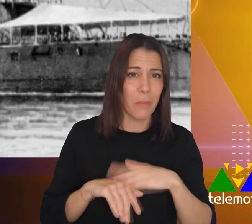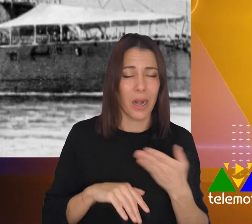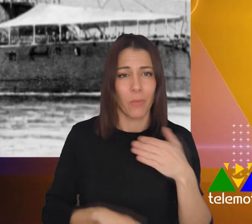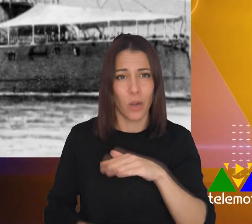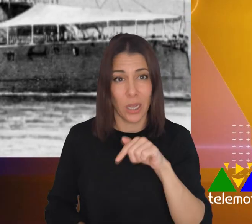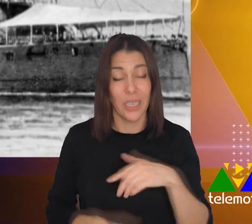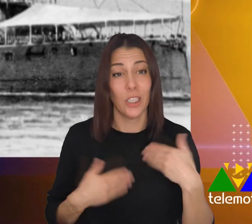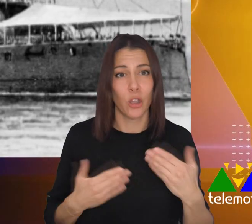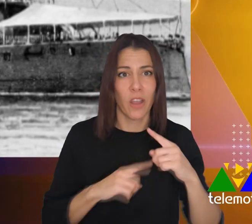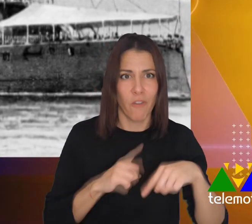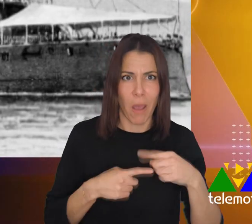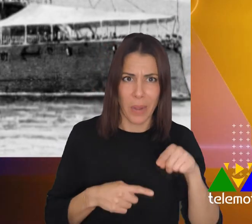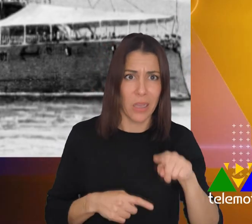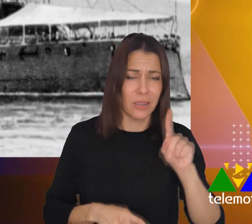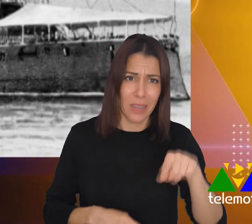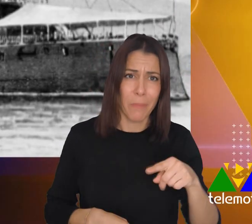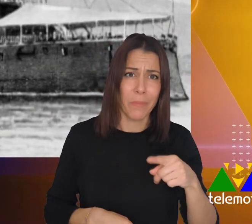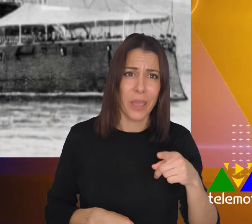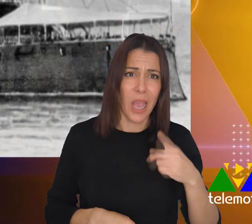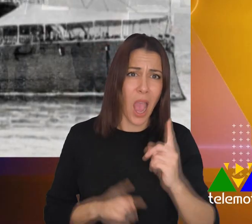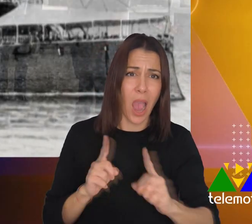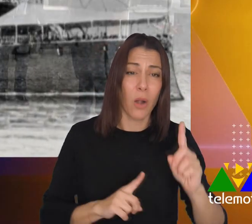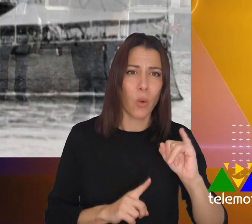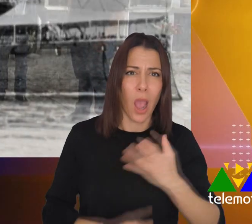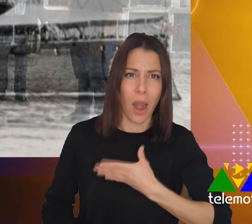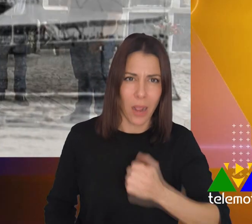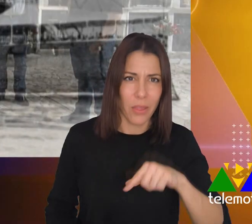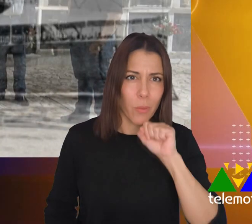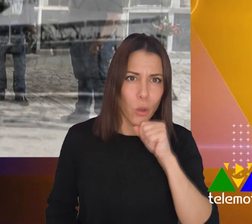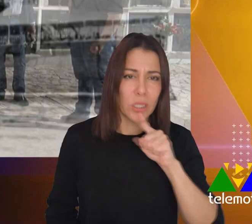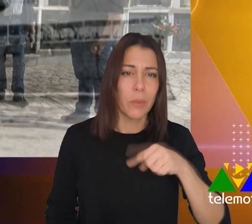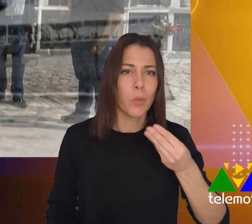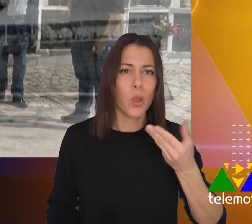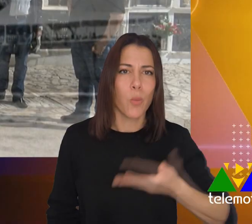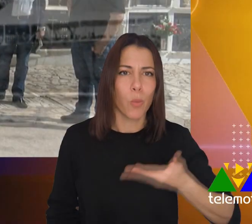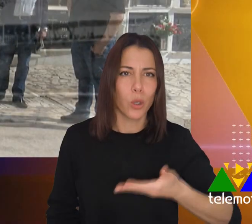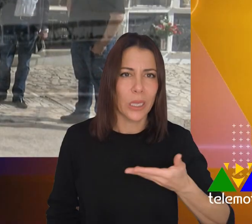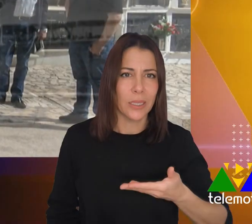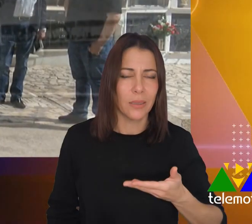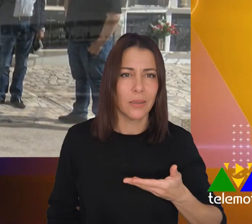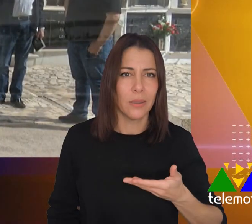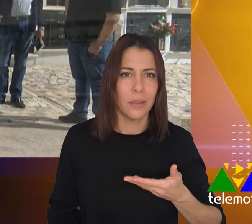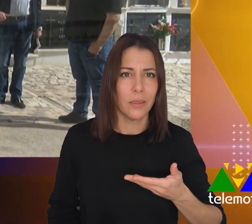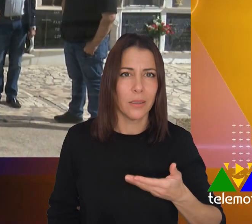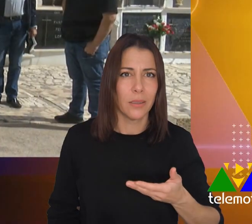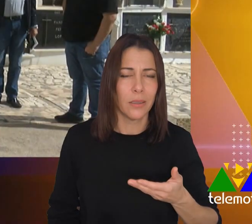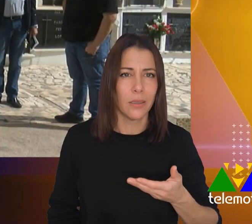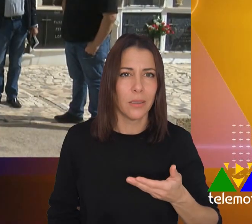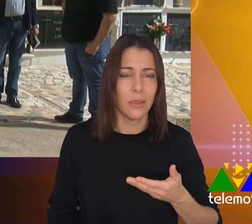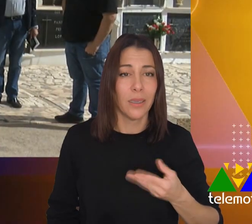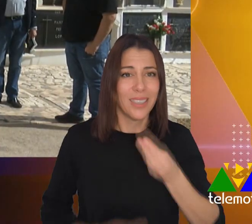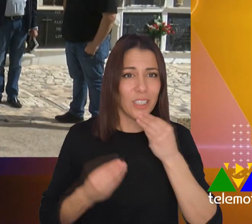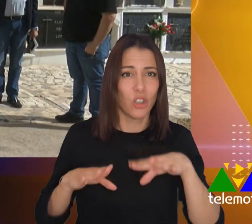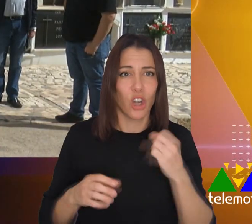familia Moreu, alcalde de Motril, gente que tuvieron una gran importancia en la